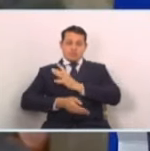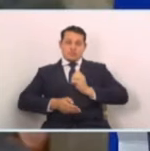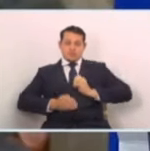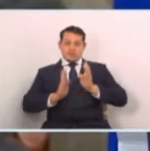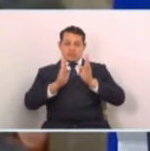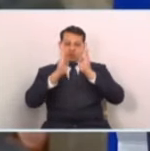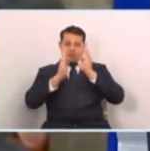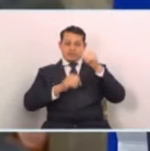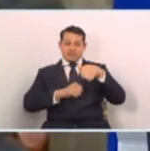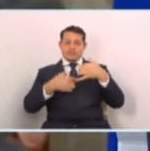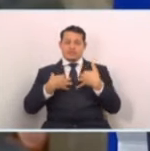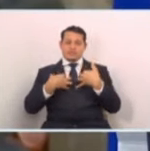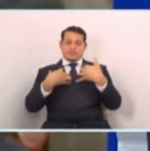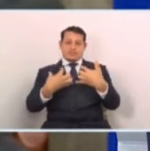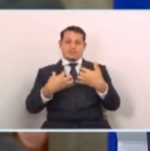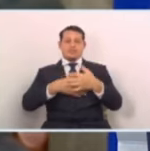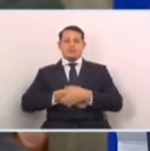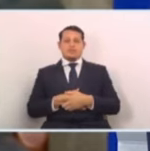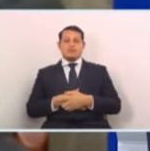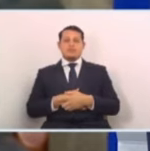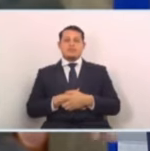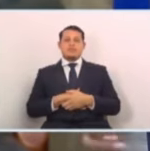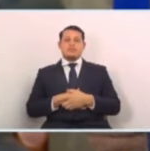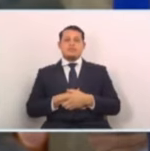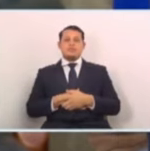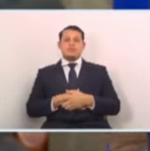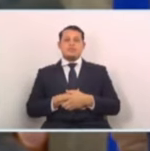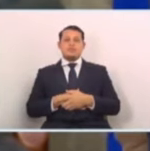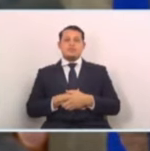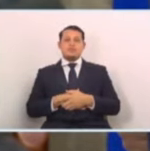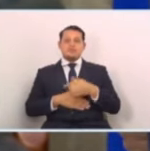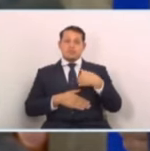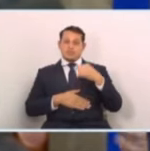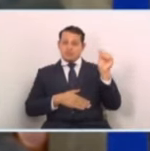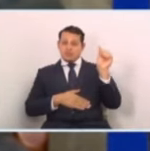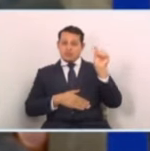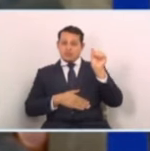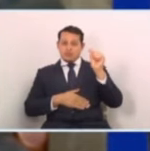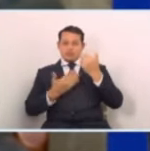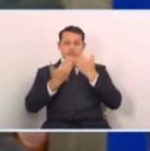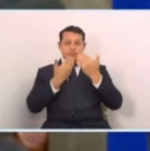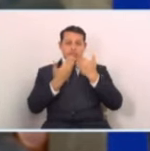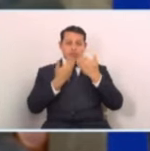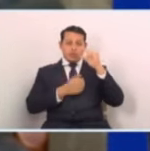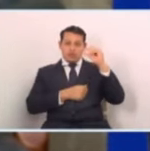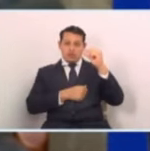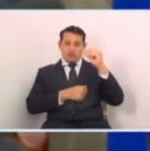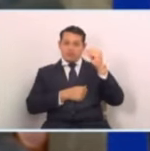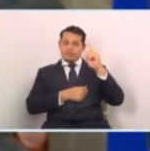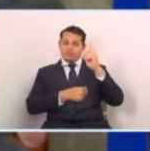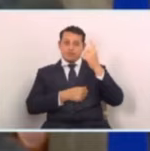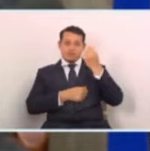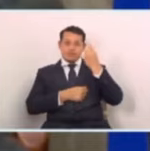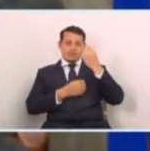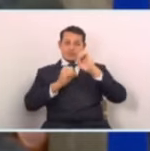que están al pendiente de esta sesión plenaria. Voy a permitirme explicar un poco, por si no